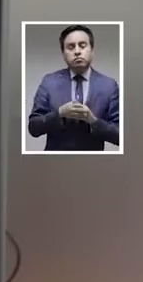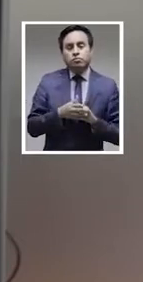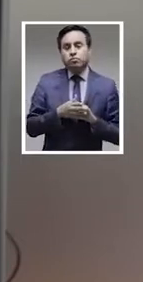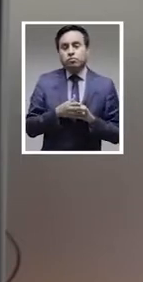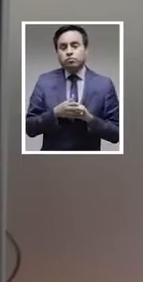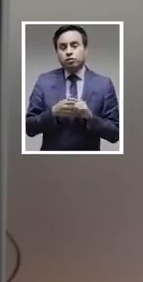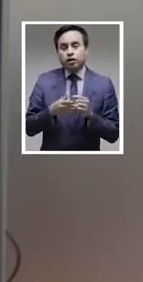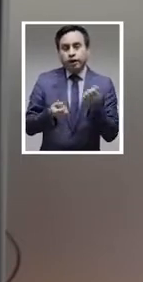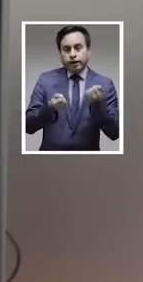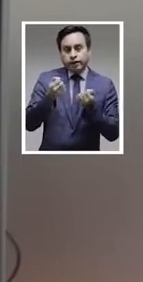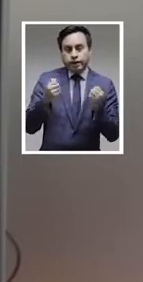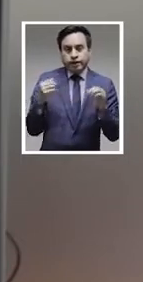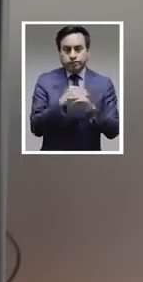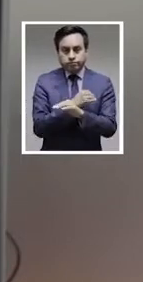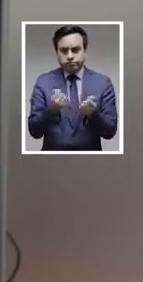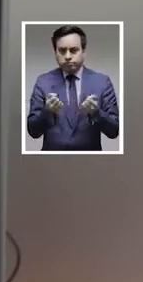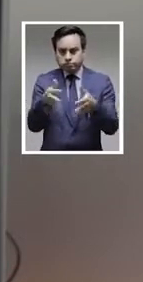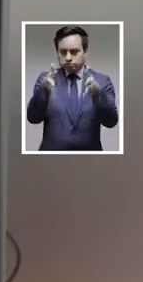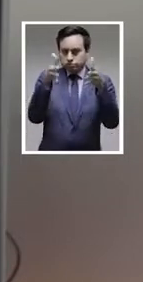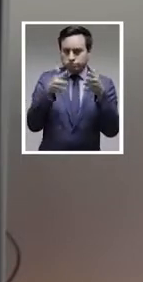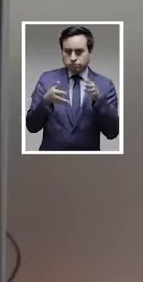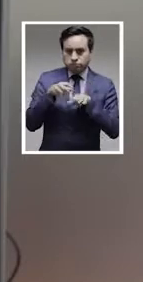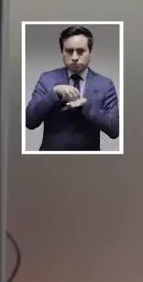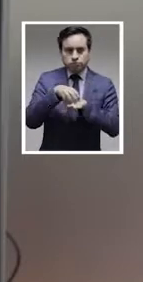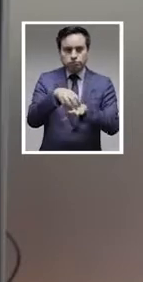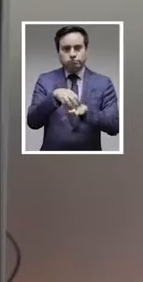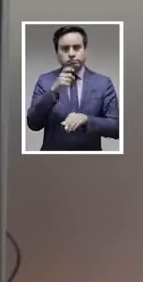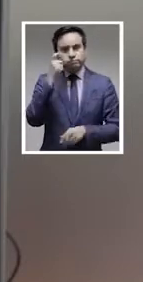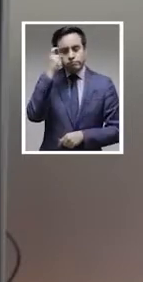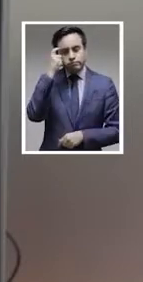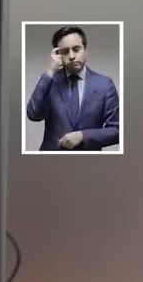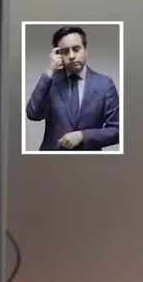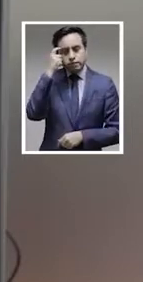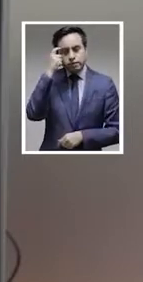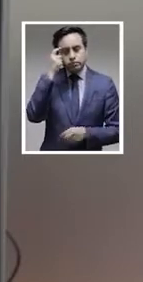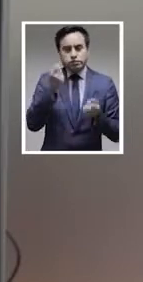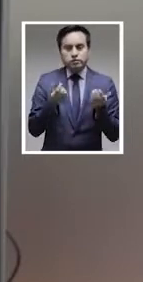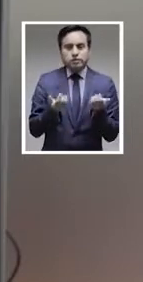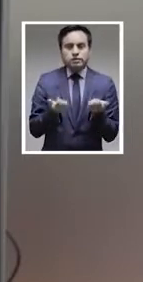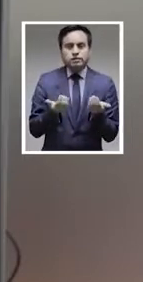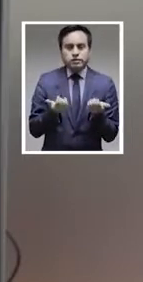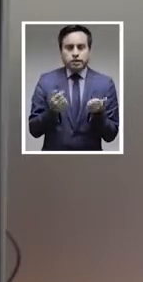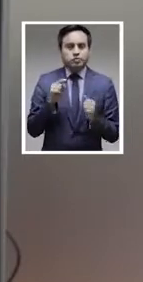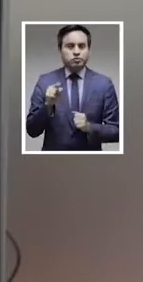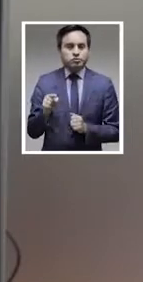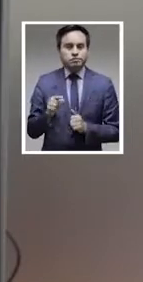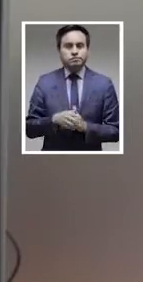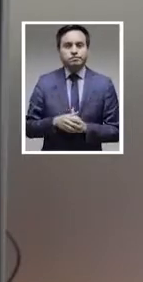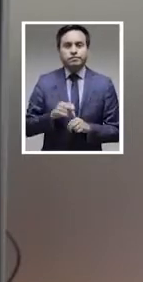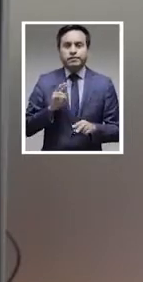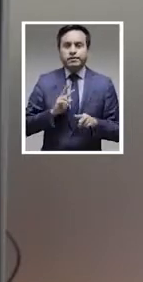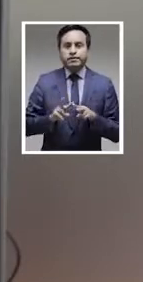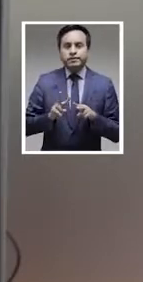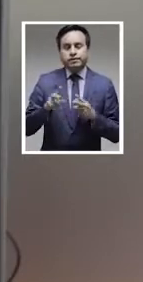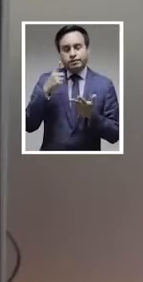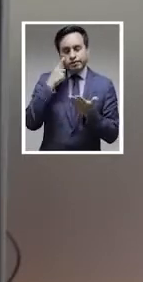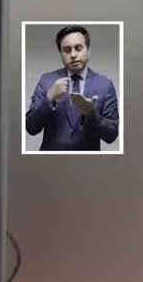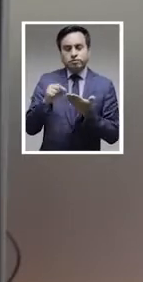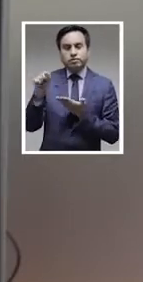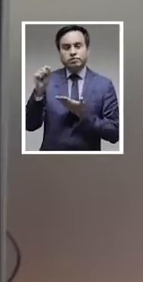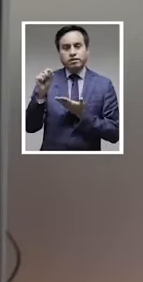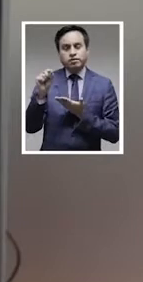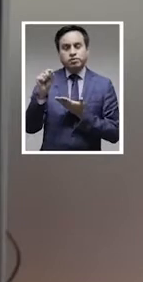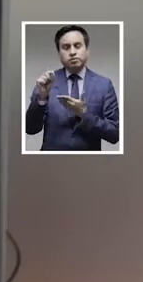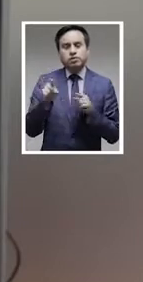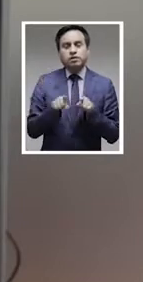por carretera, creemos que necesitamos además hacer un reconocimiento